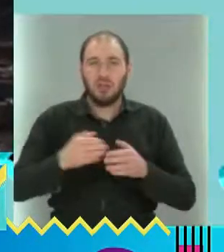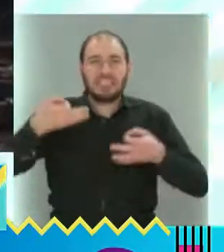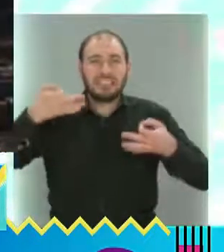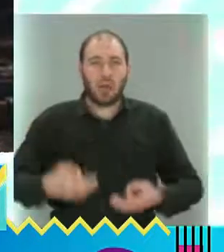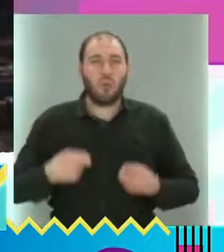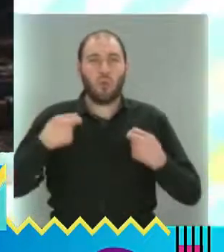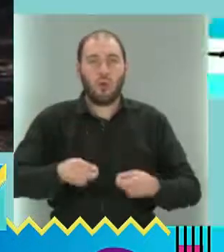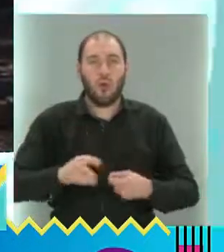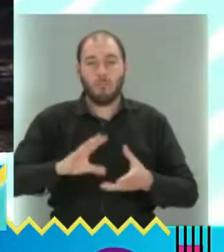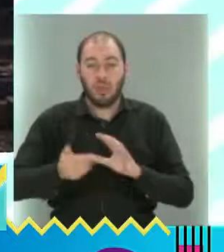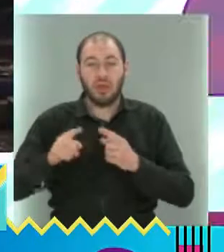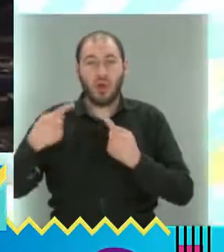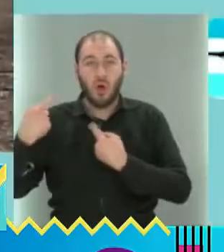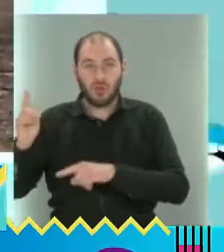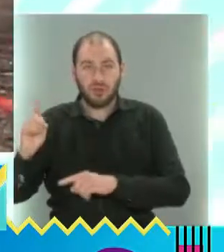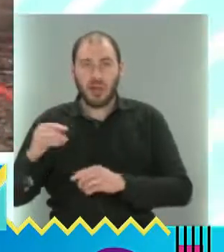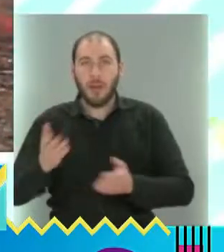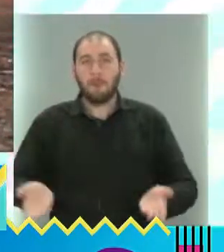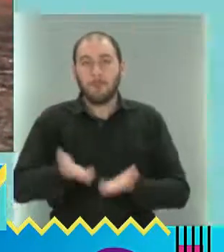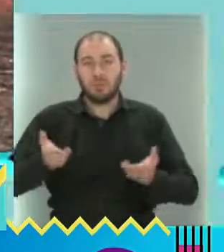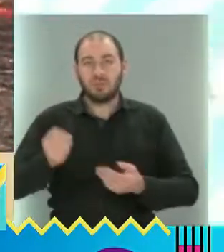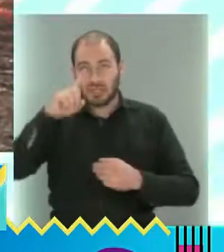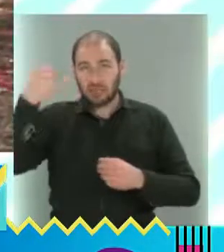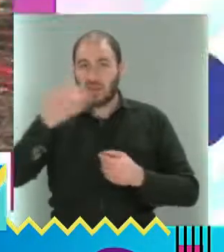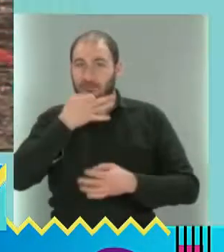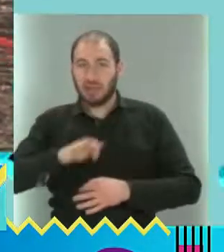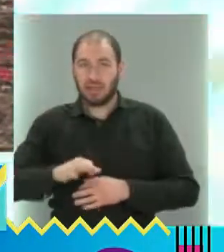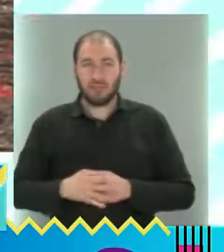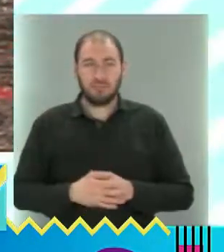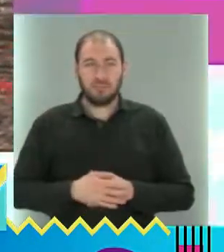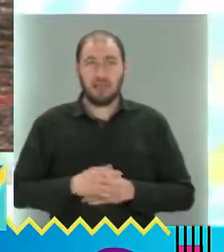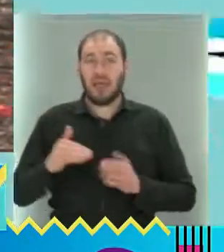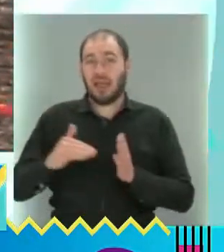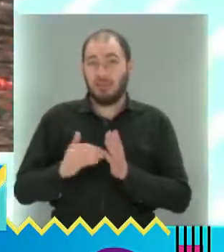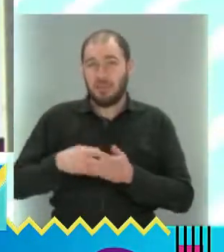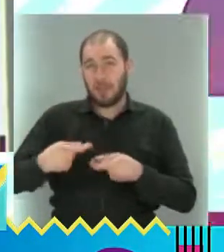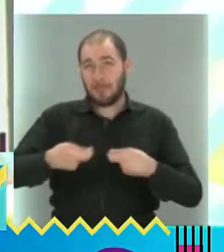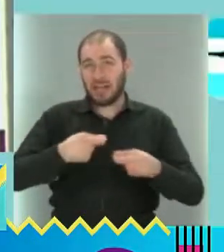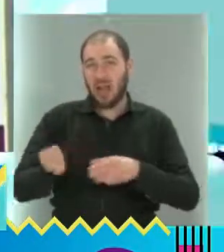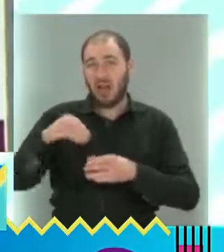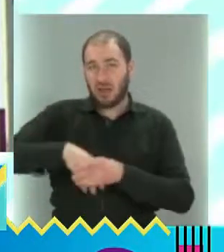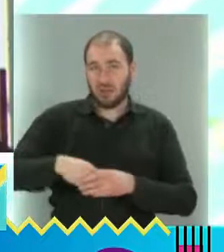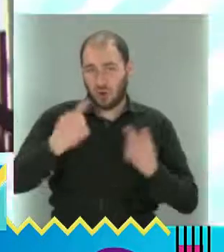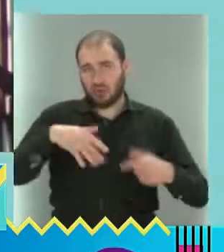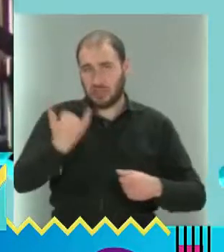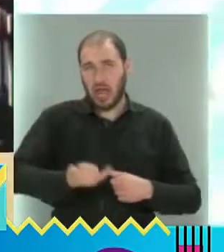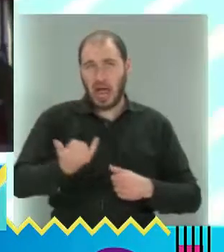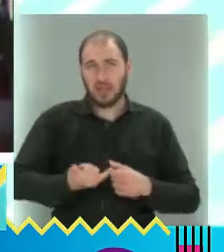apostarle a otro modelo que es la promoción de las exportaciones. Bien. Entonces, y siempre y cuando el mercado interno esté abastecido.